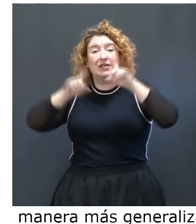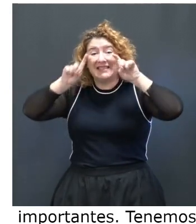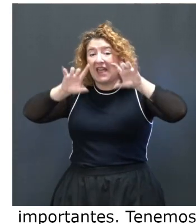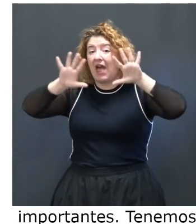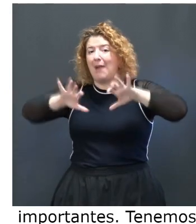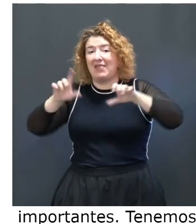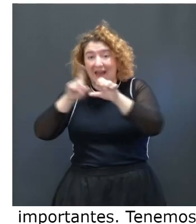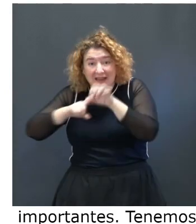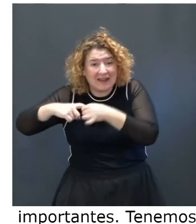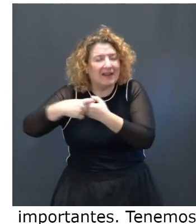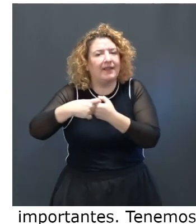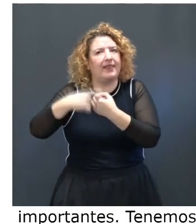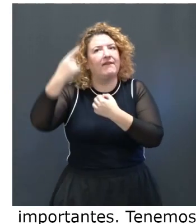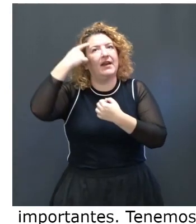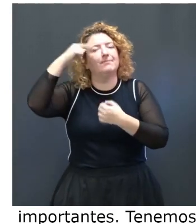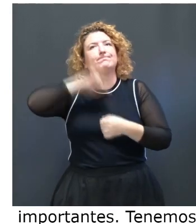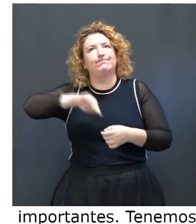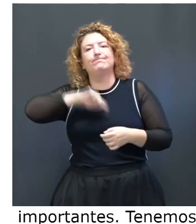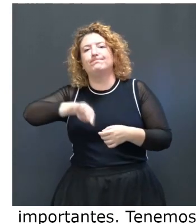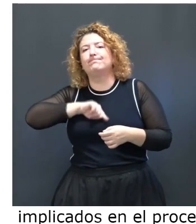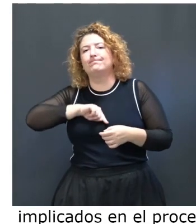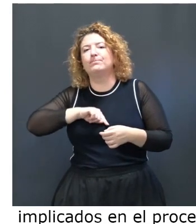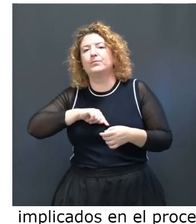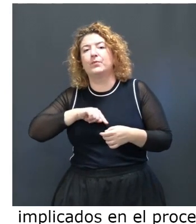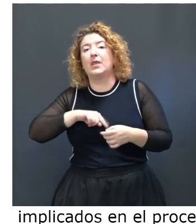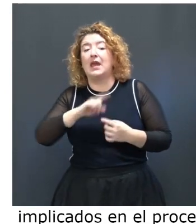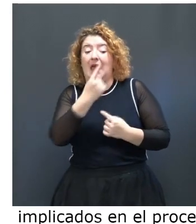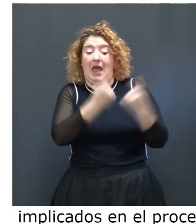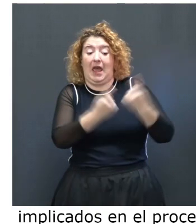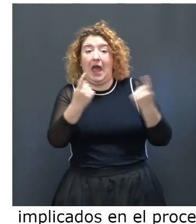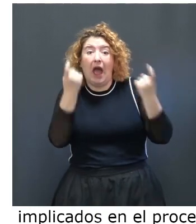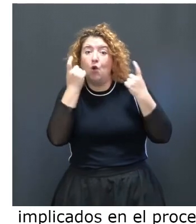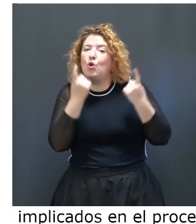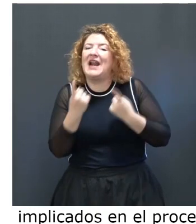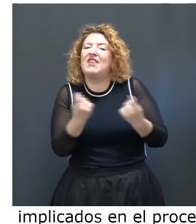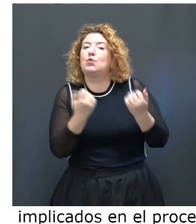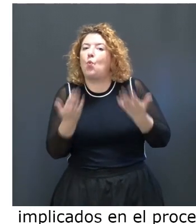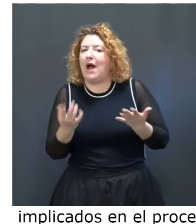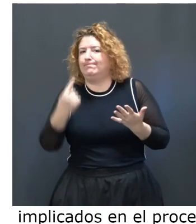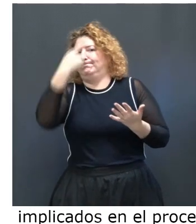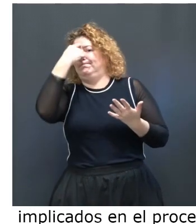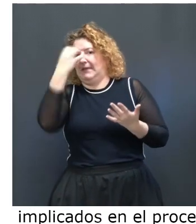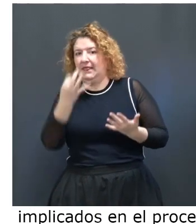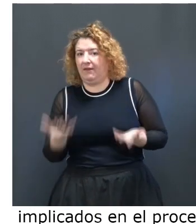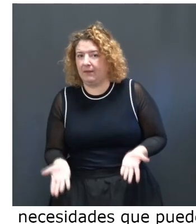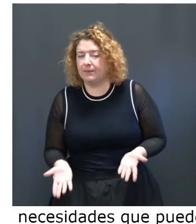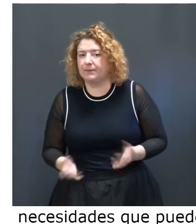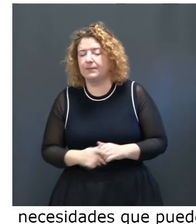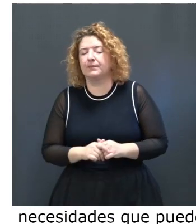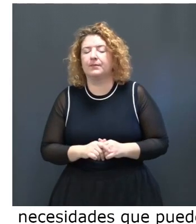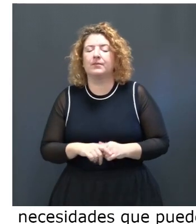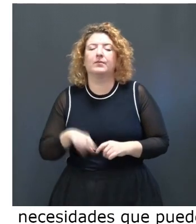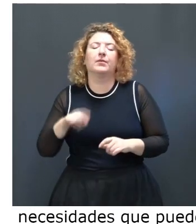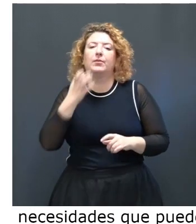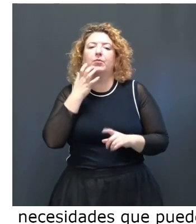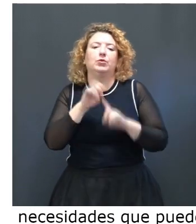enseñanza-aprendizaje sean conscientes de las necesidades que pueden tener determinados tipos de alumnos, ¿de acuerdo? Entonces yo creo que muchos, pues en nivel